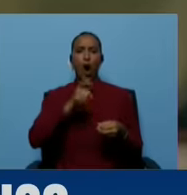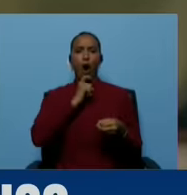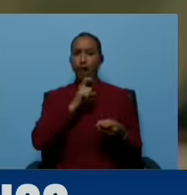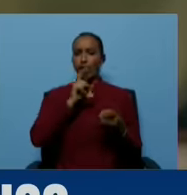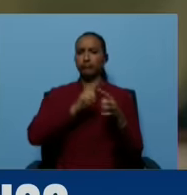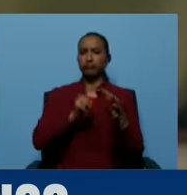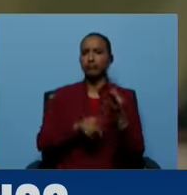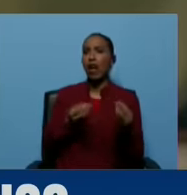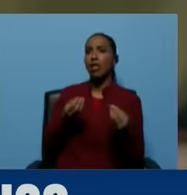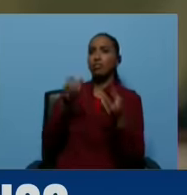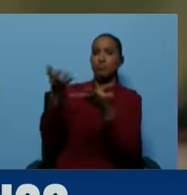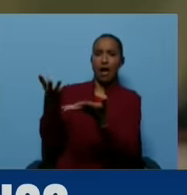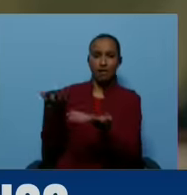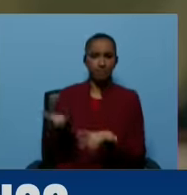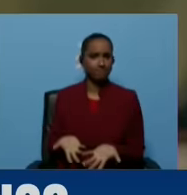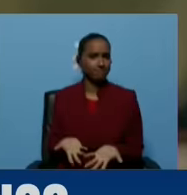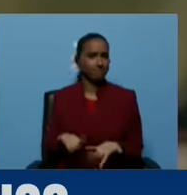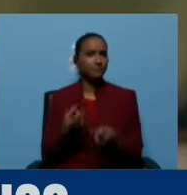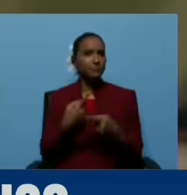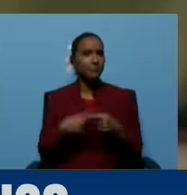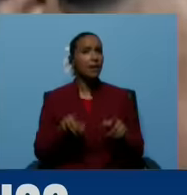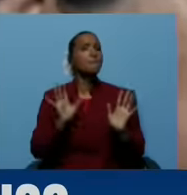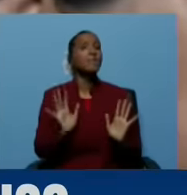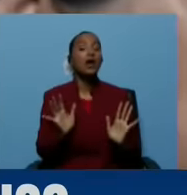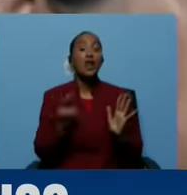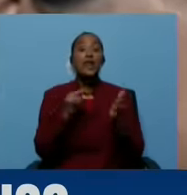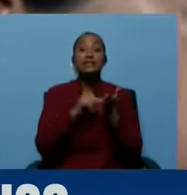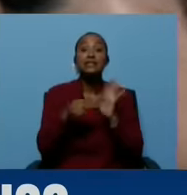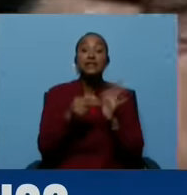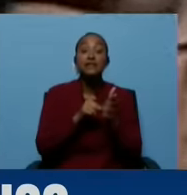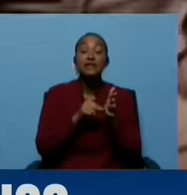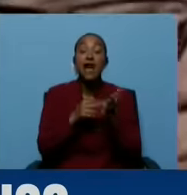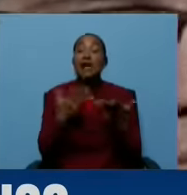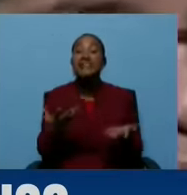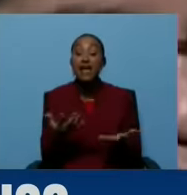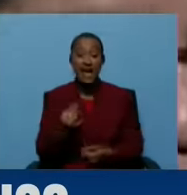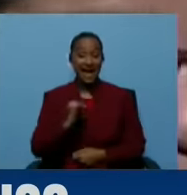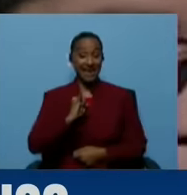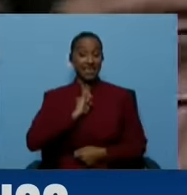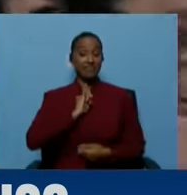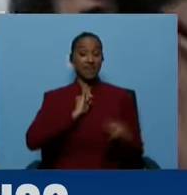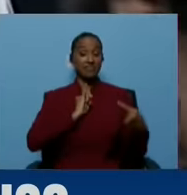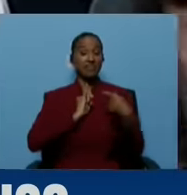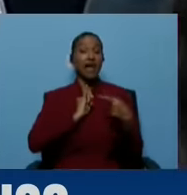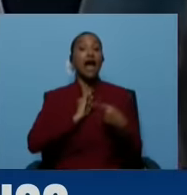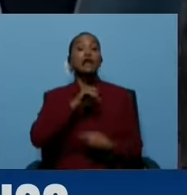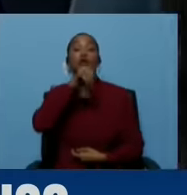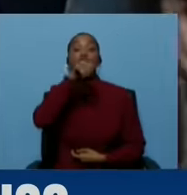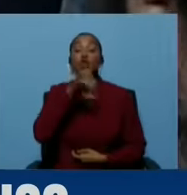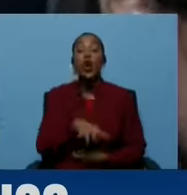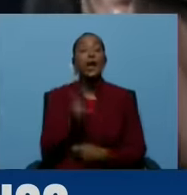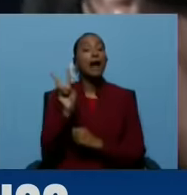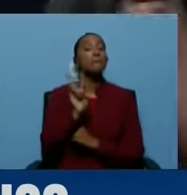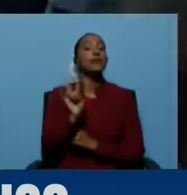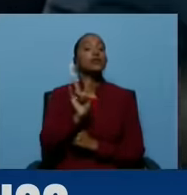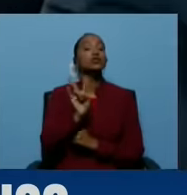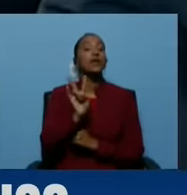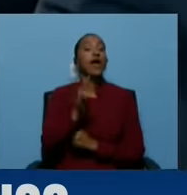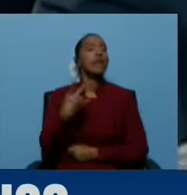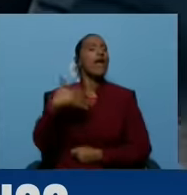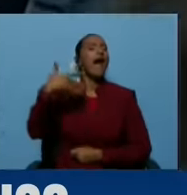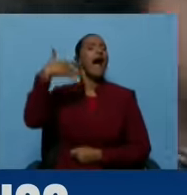principalmente el significado de la identidad histórica que tiene Venezuela desde sus más grandes